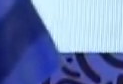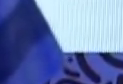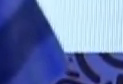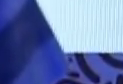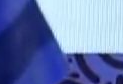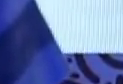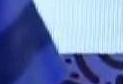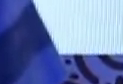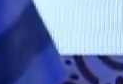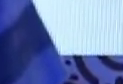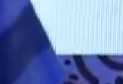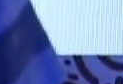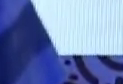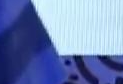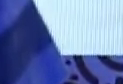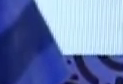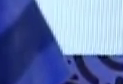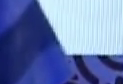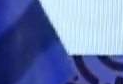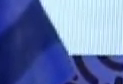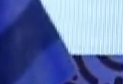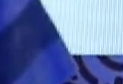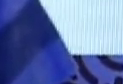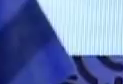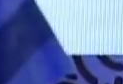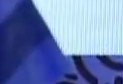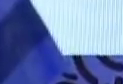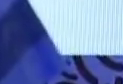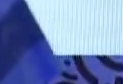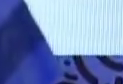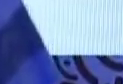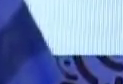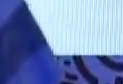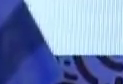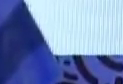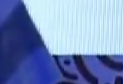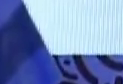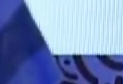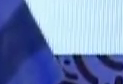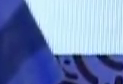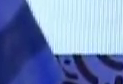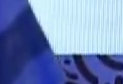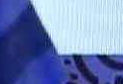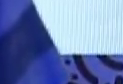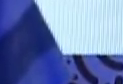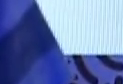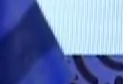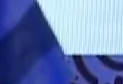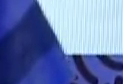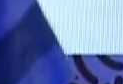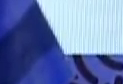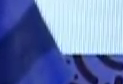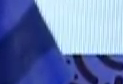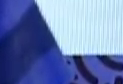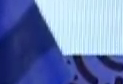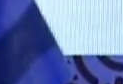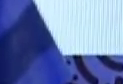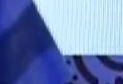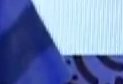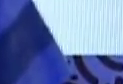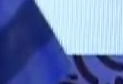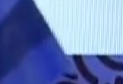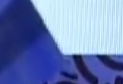decir, que el 80% que ellos decían que gastaban el mantenimiento de la empresa